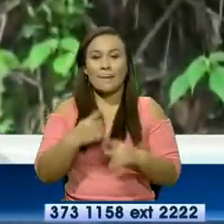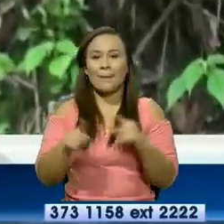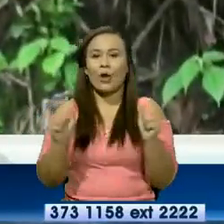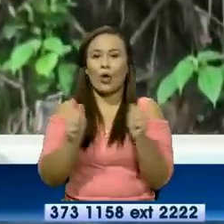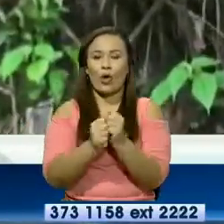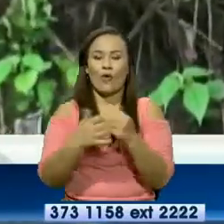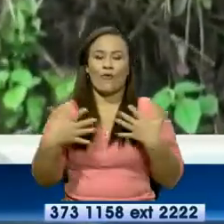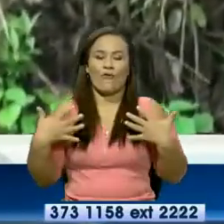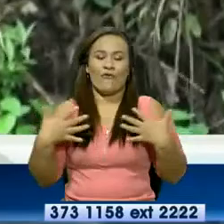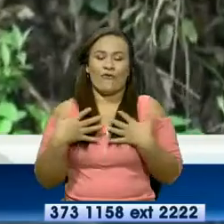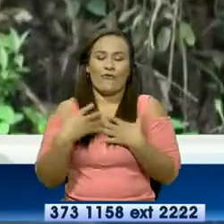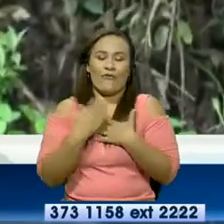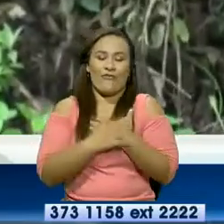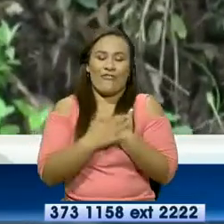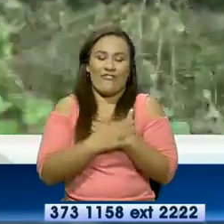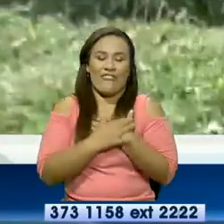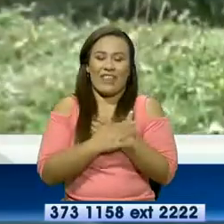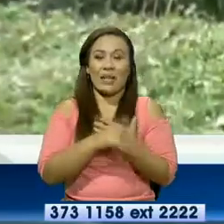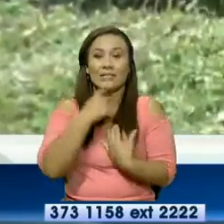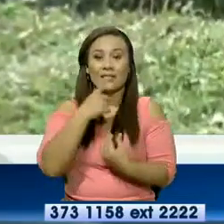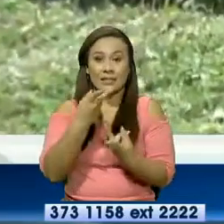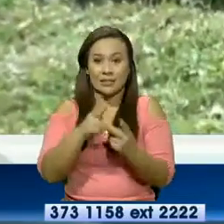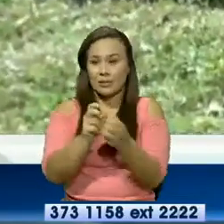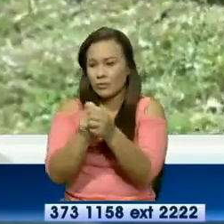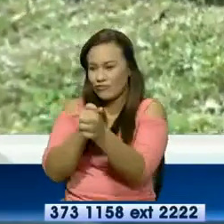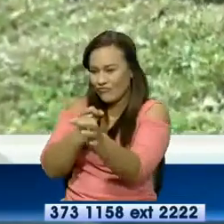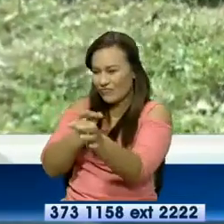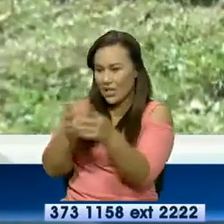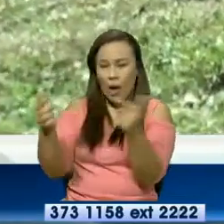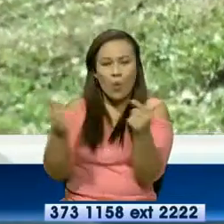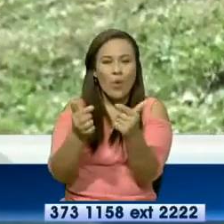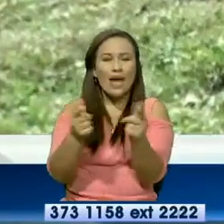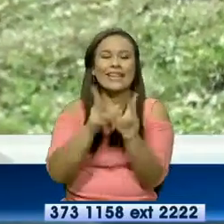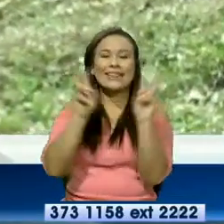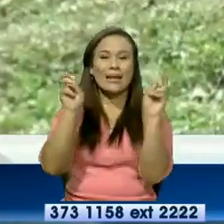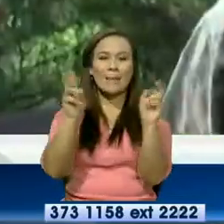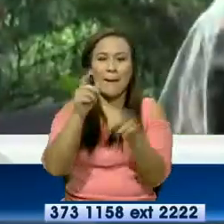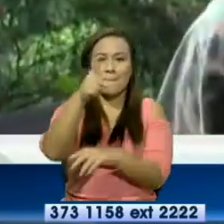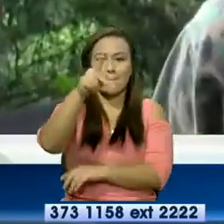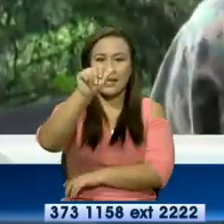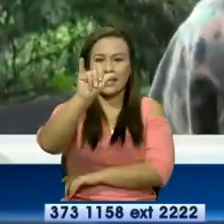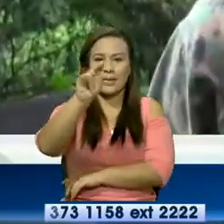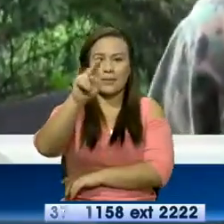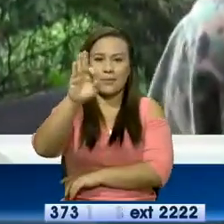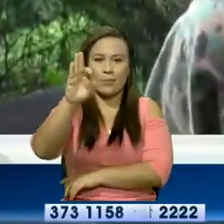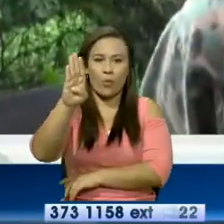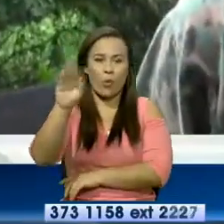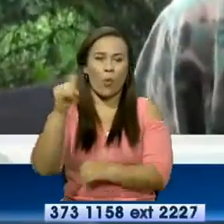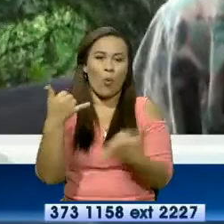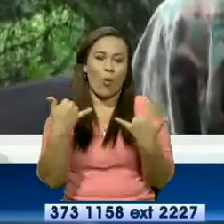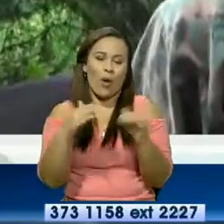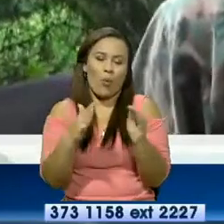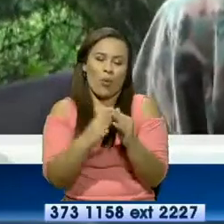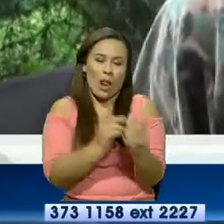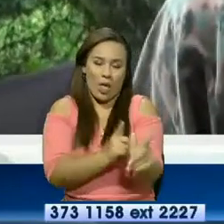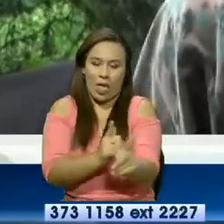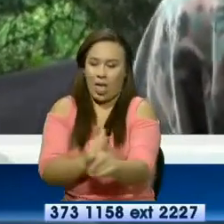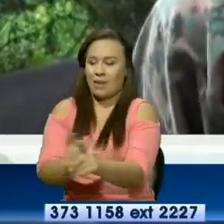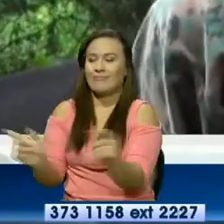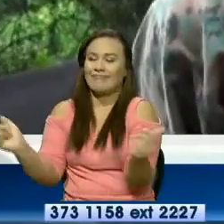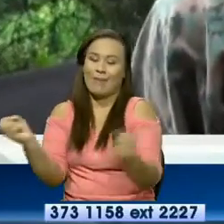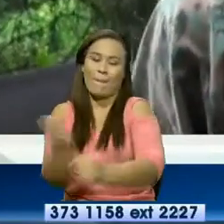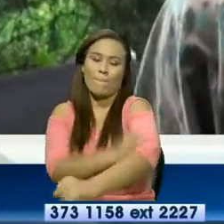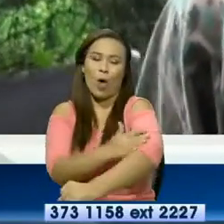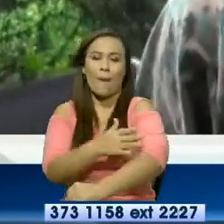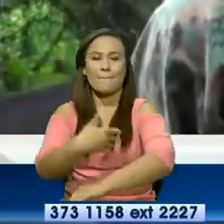de naturaleza también permiten la práctica de otros deportes extremos, como el paintball. Que son juegos simulados de guerra